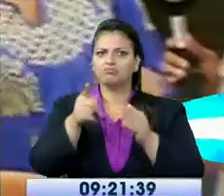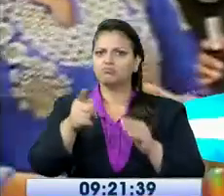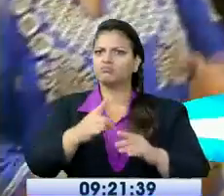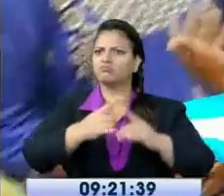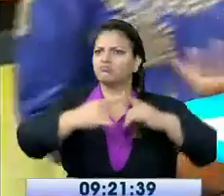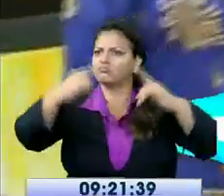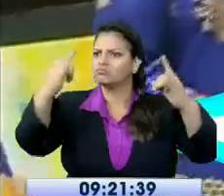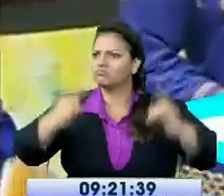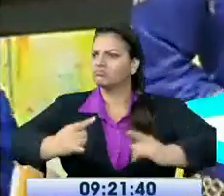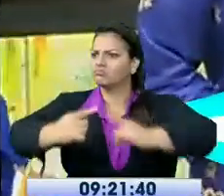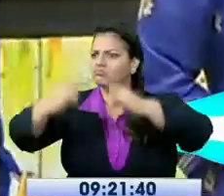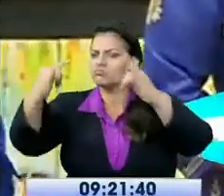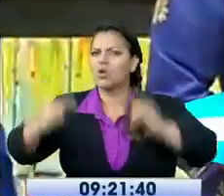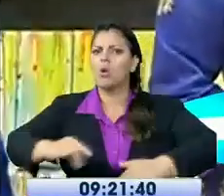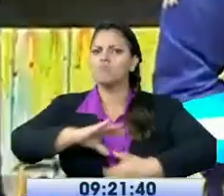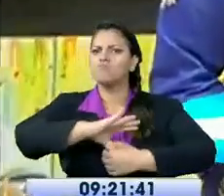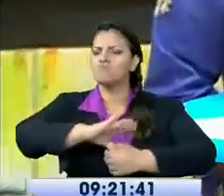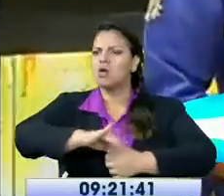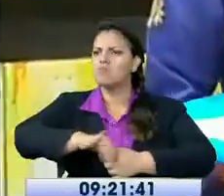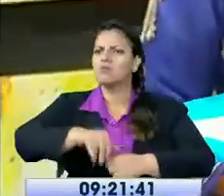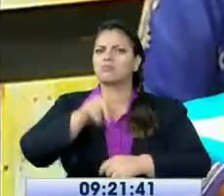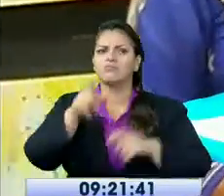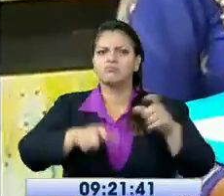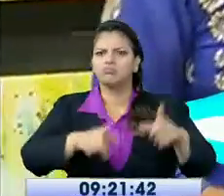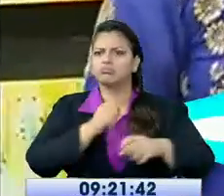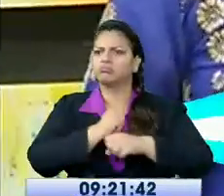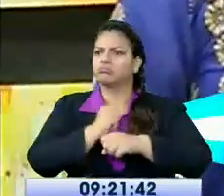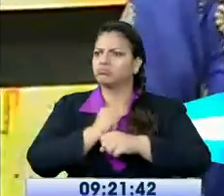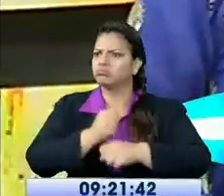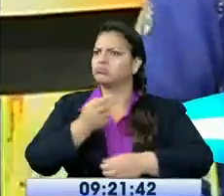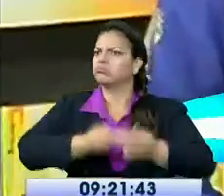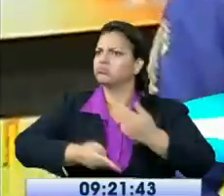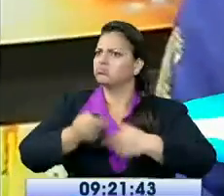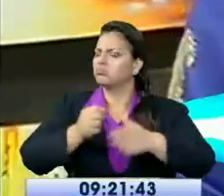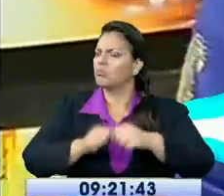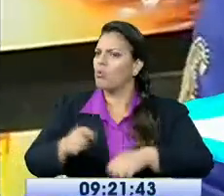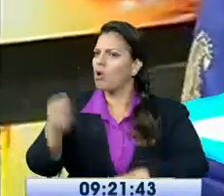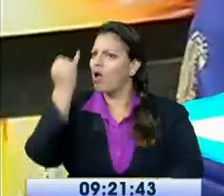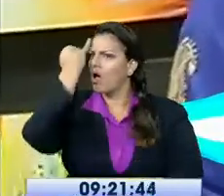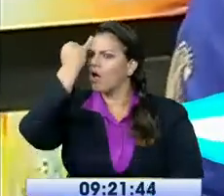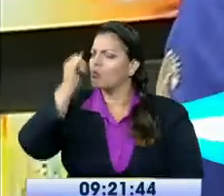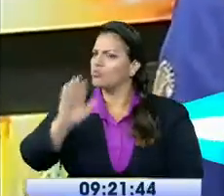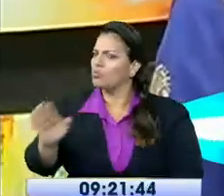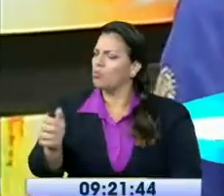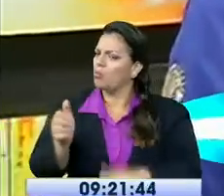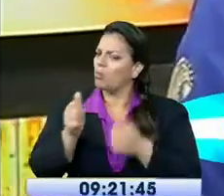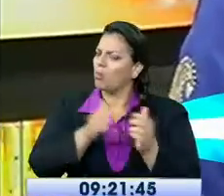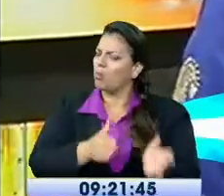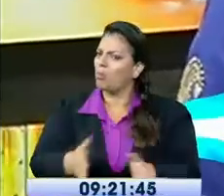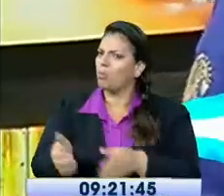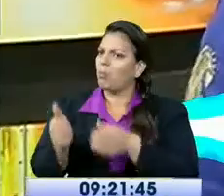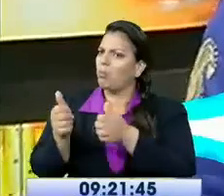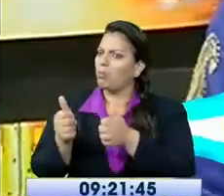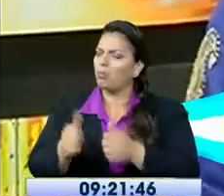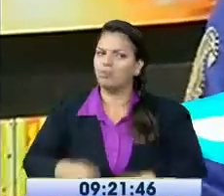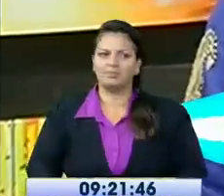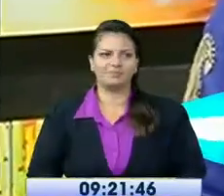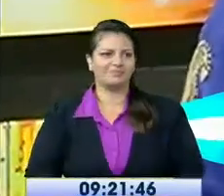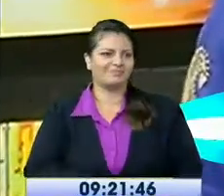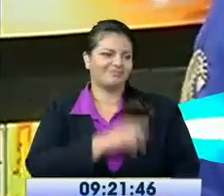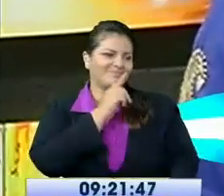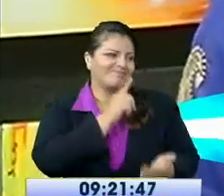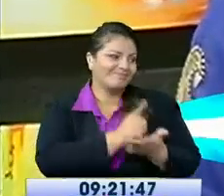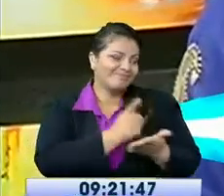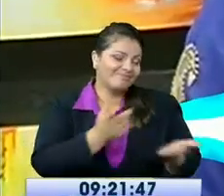de Guayaquil, de la provincia. Efectivamente, justamente es una manera de agasajar a Guayaquil por sus